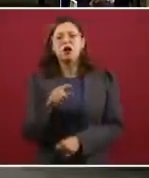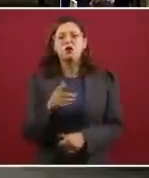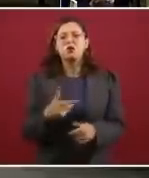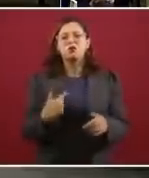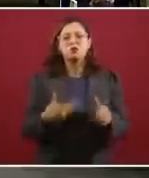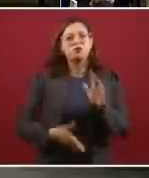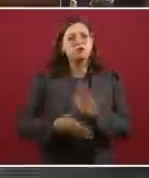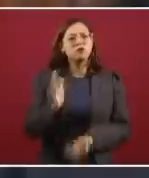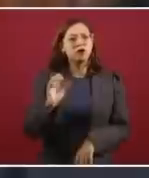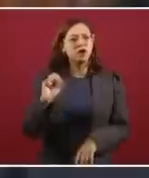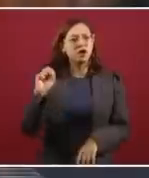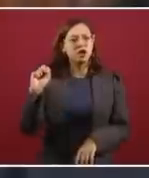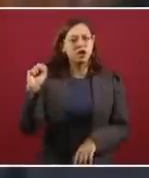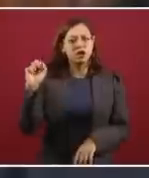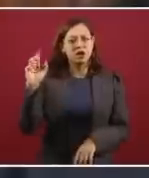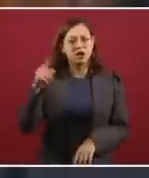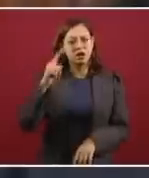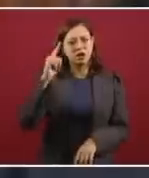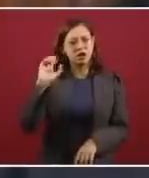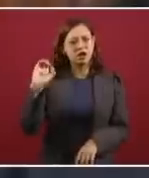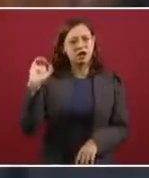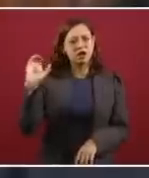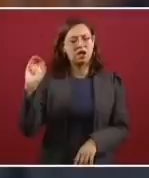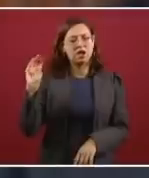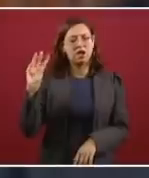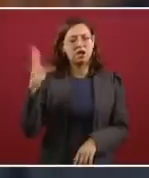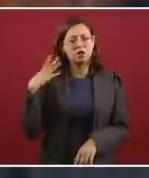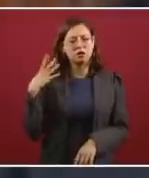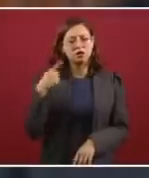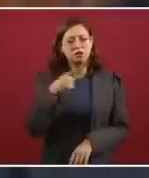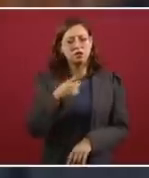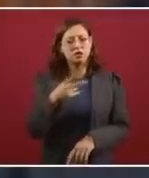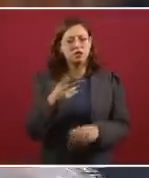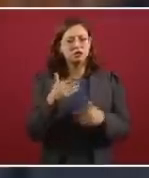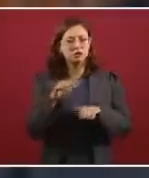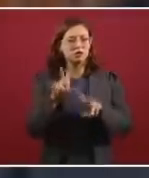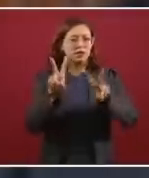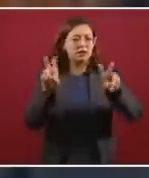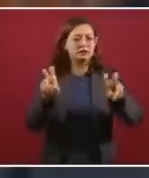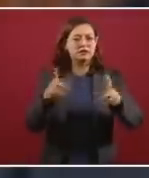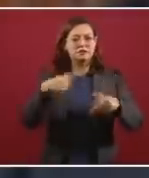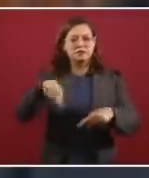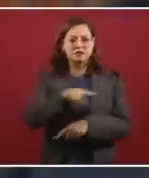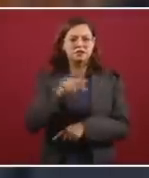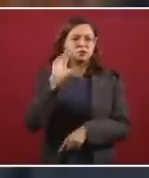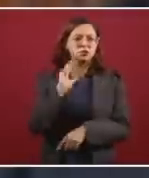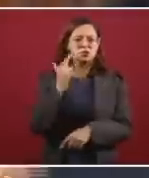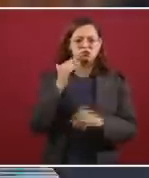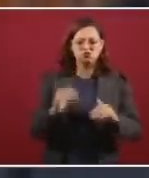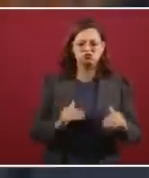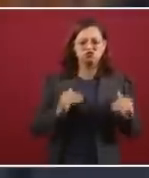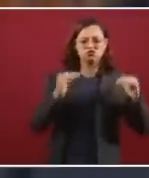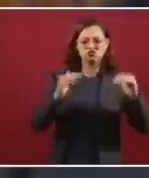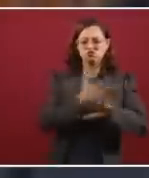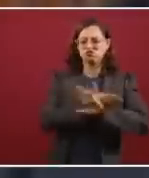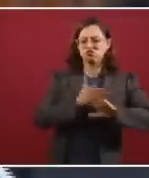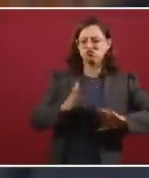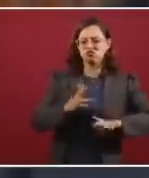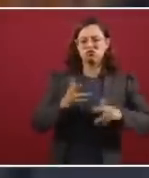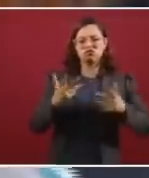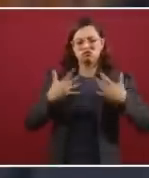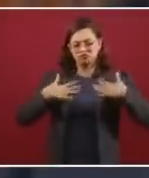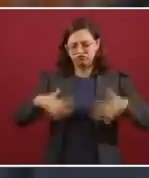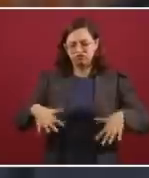prioritarios para esta reunión iba a ser el tema del supremacismo blanco y de este combate conjunto que estaban planeando. ¿Se tocó el tema? ¿Cuál fue